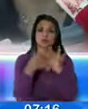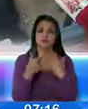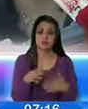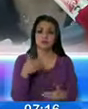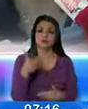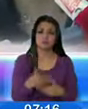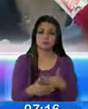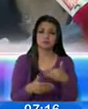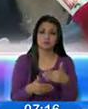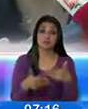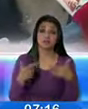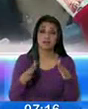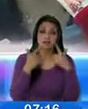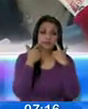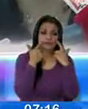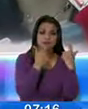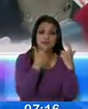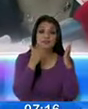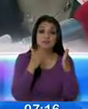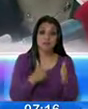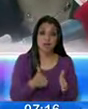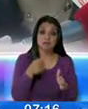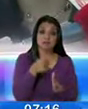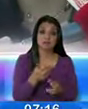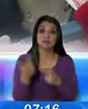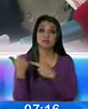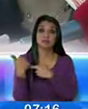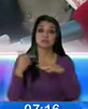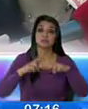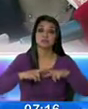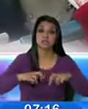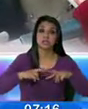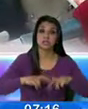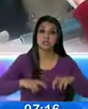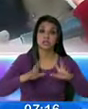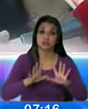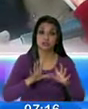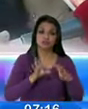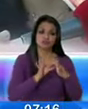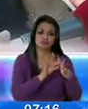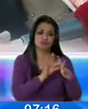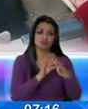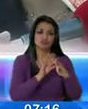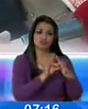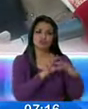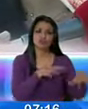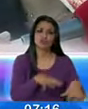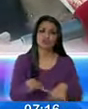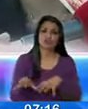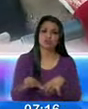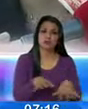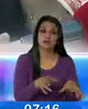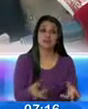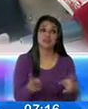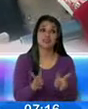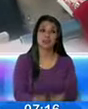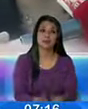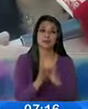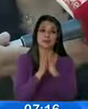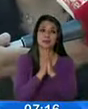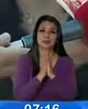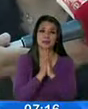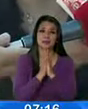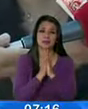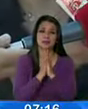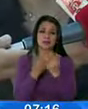existen fiscales responsables de la investigación con quienes vamos a coordinar y vamos a solicitar ya